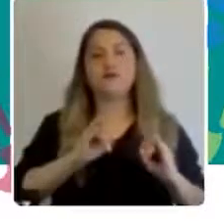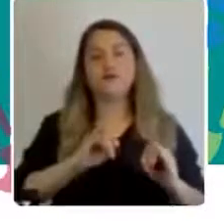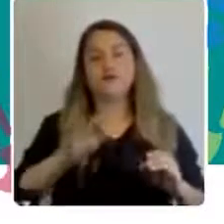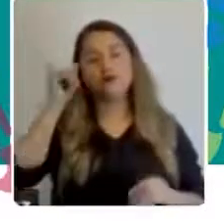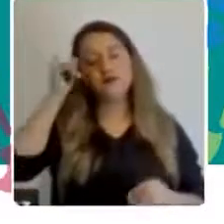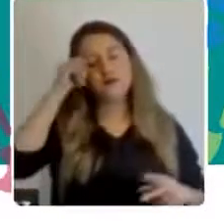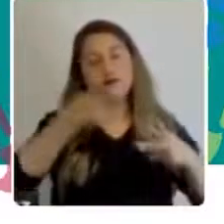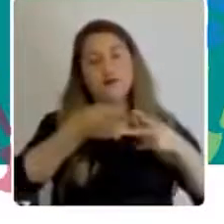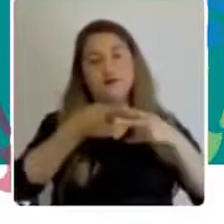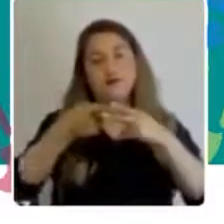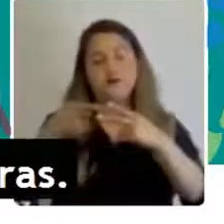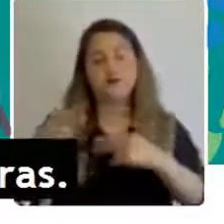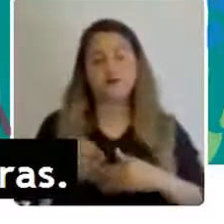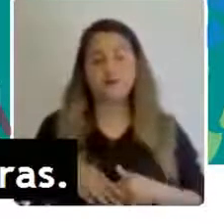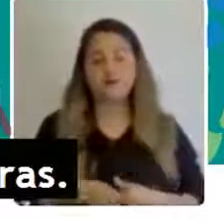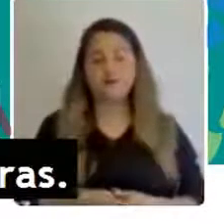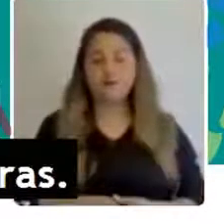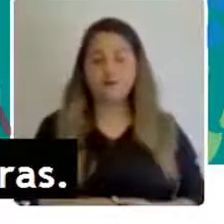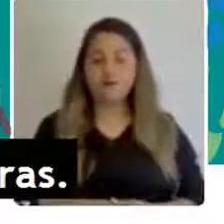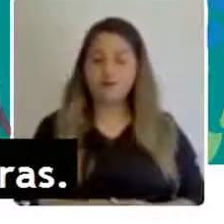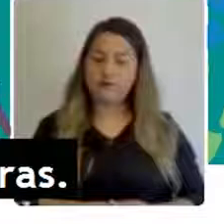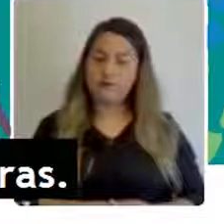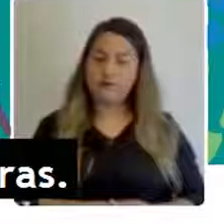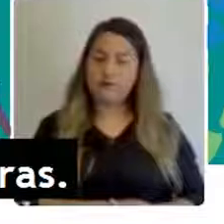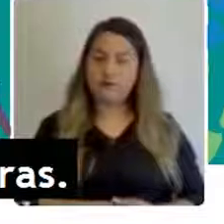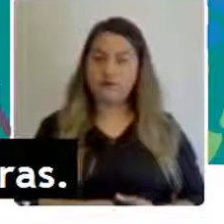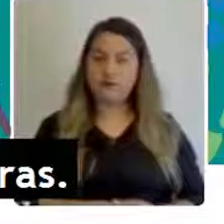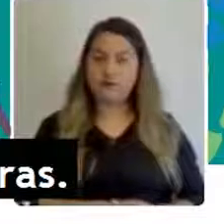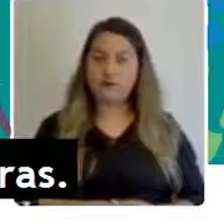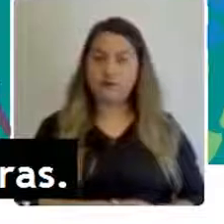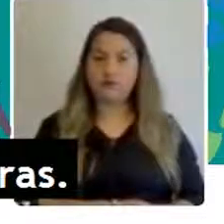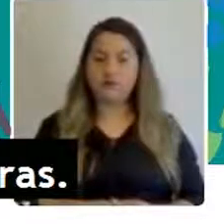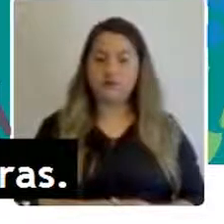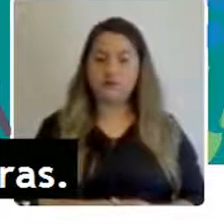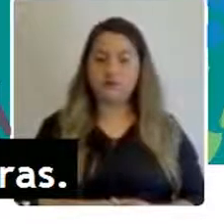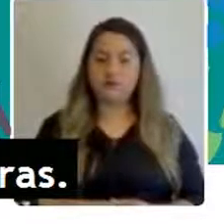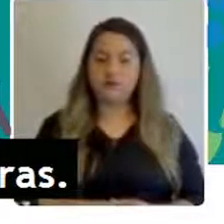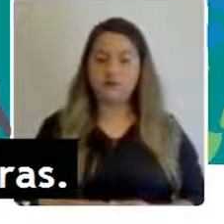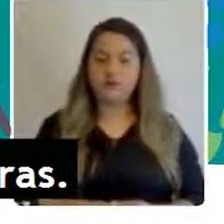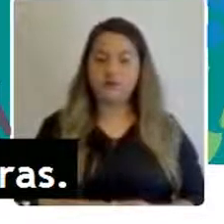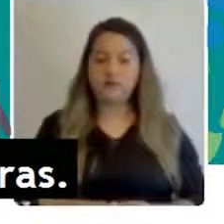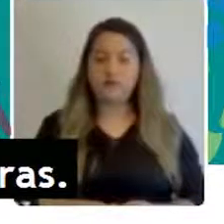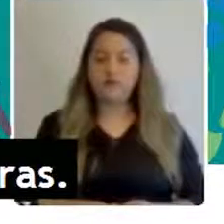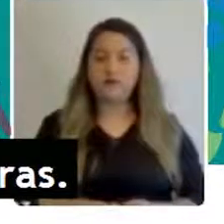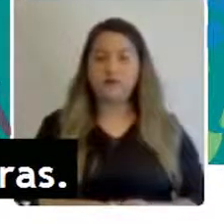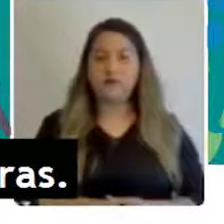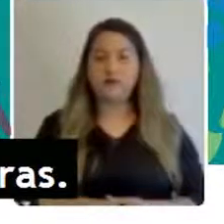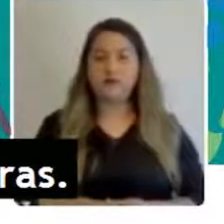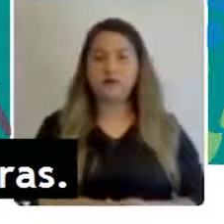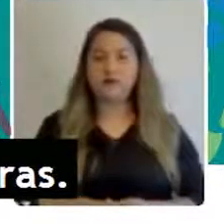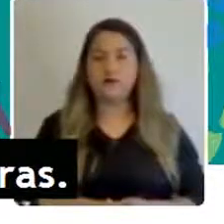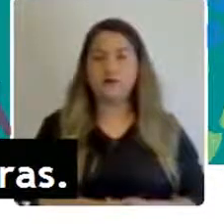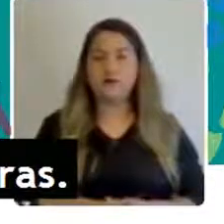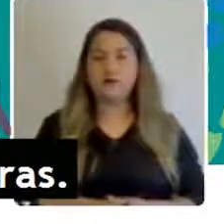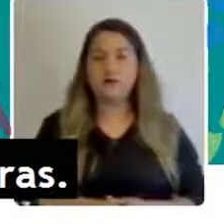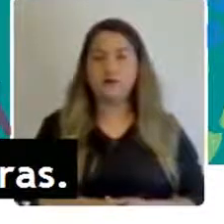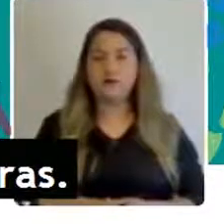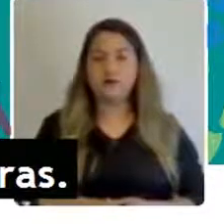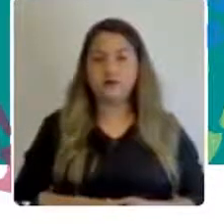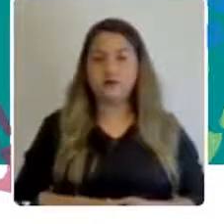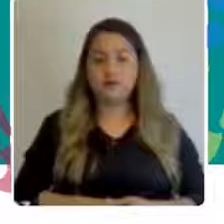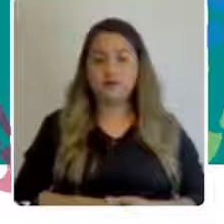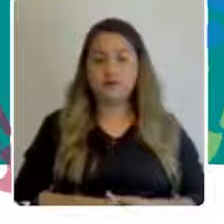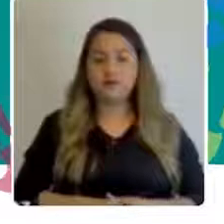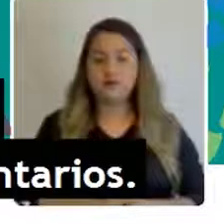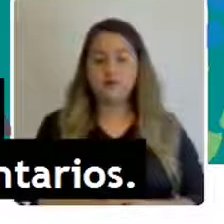familias que ya en 2030 van a tener una secuenciación de enfermedades